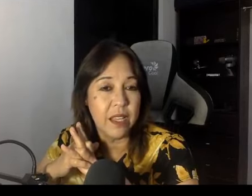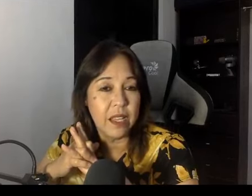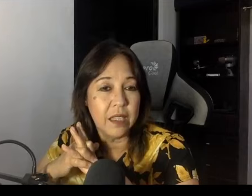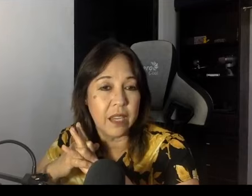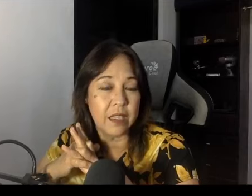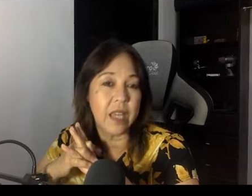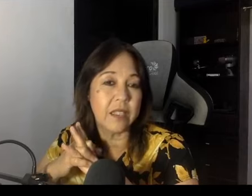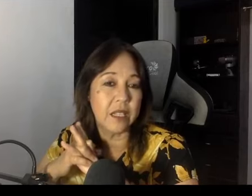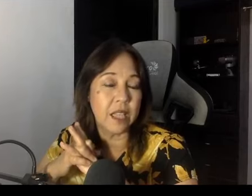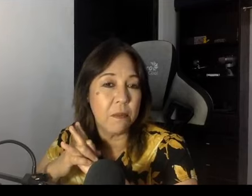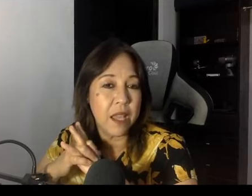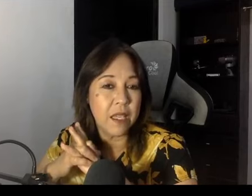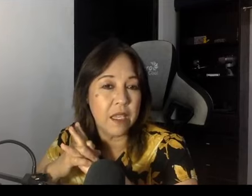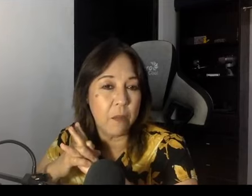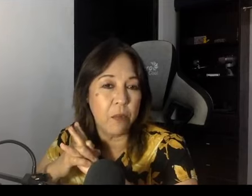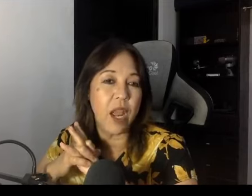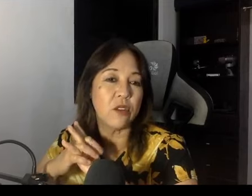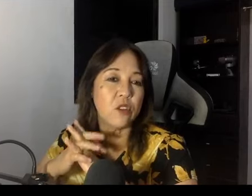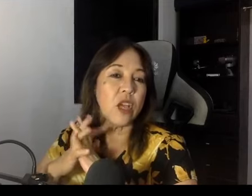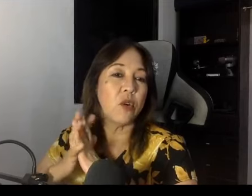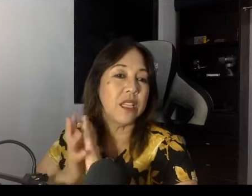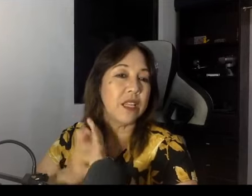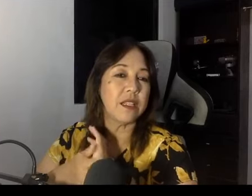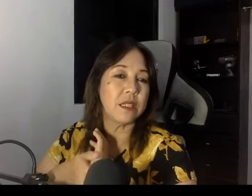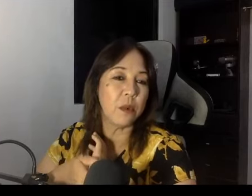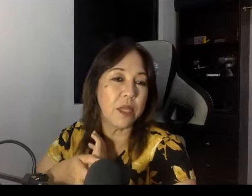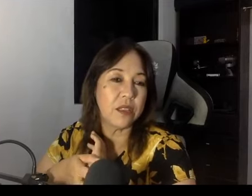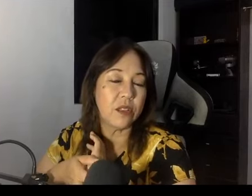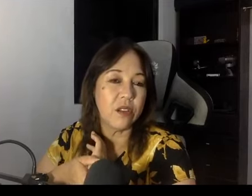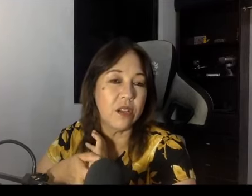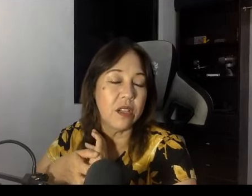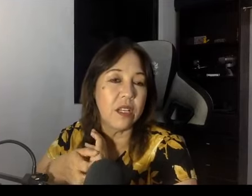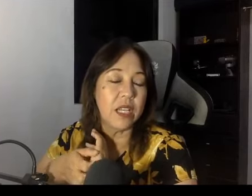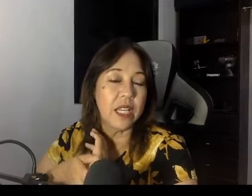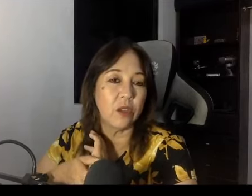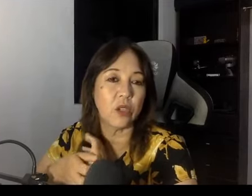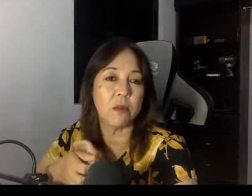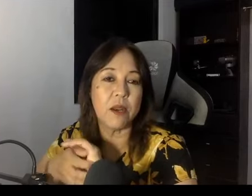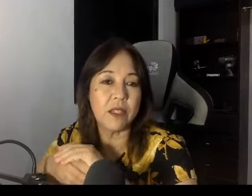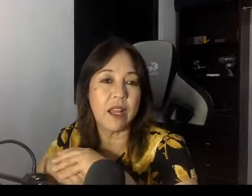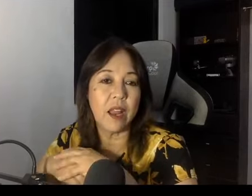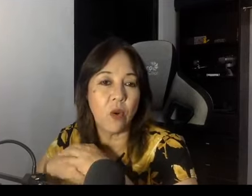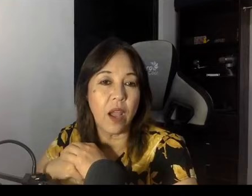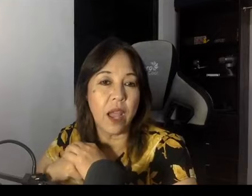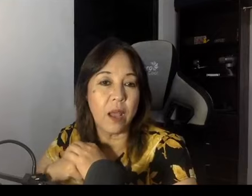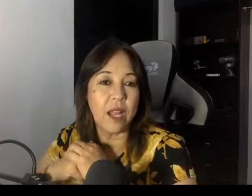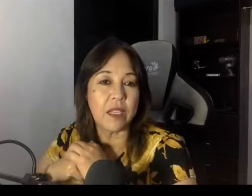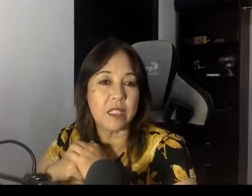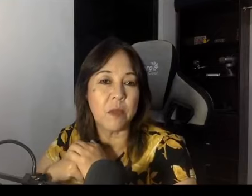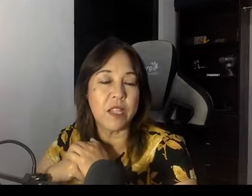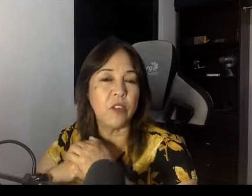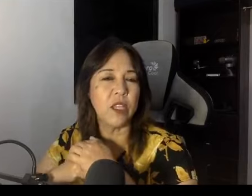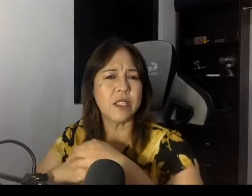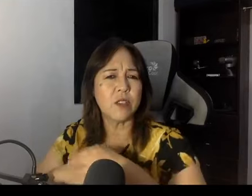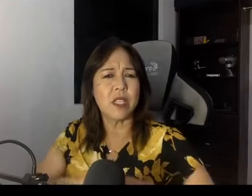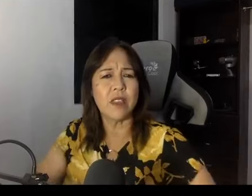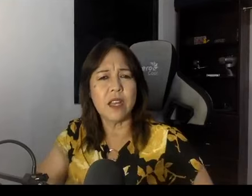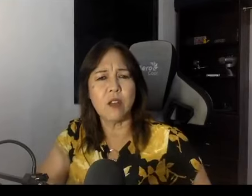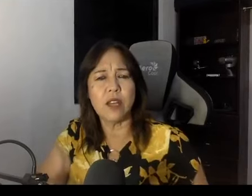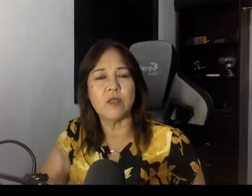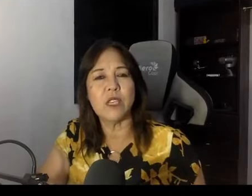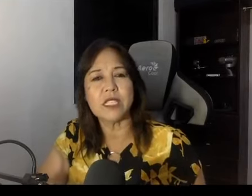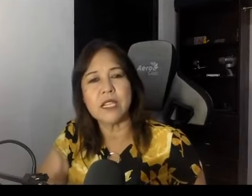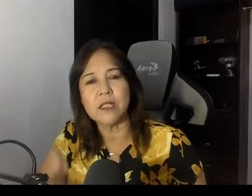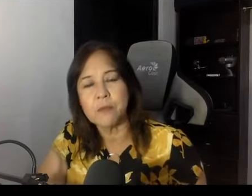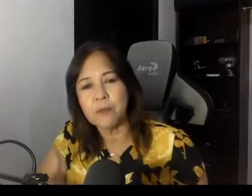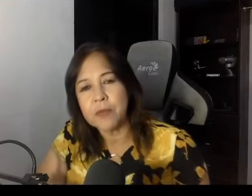importante tratar este tema y apurarnos ahorita en este momento. El doctor Manuel de la O habla al respecto. ¿Y qué va a suceder